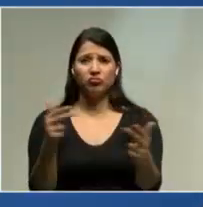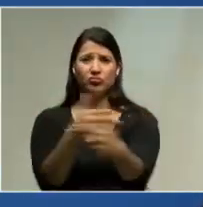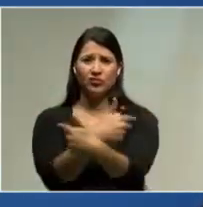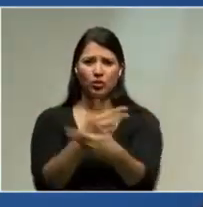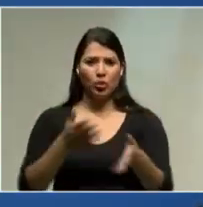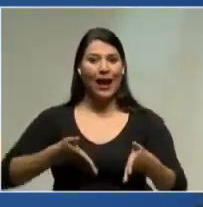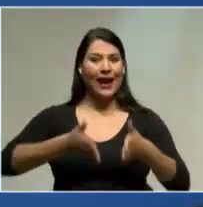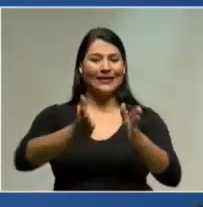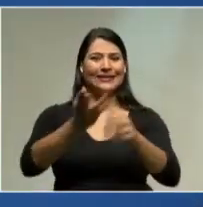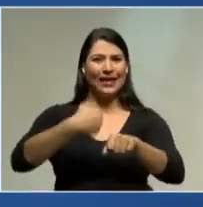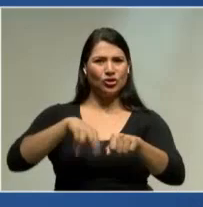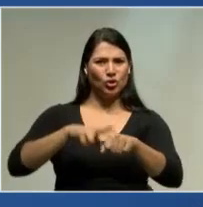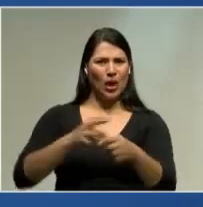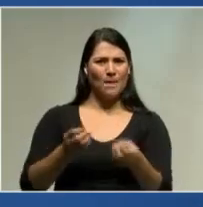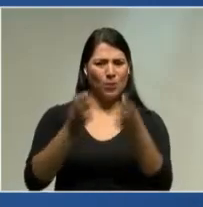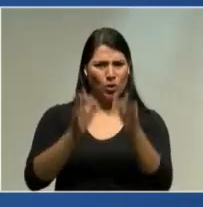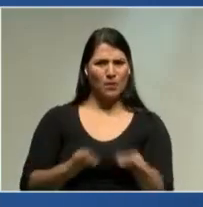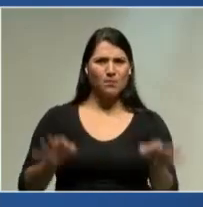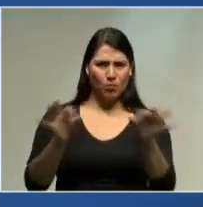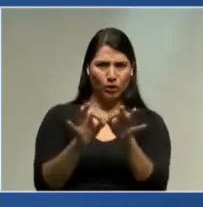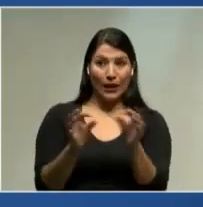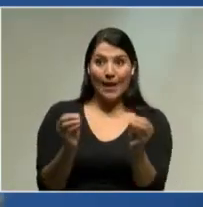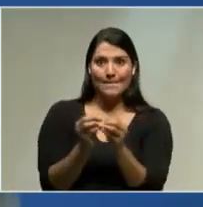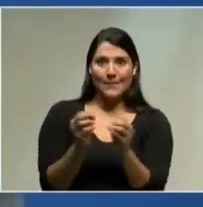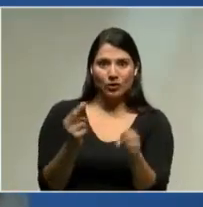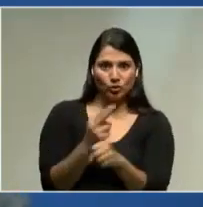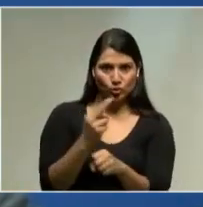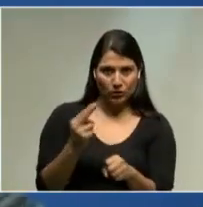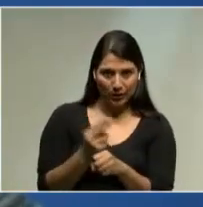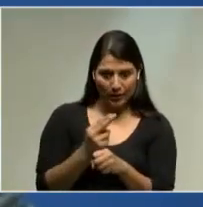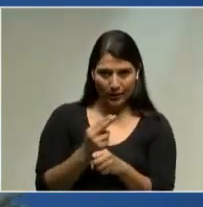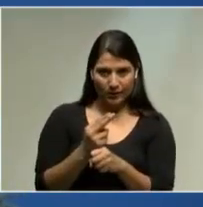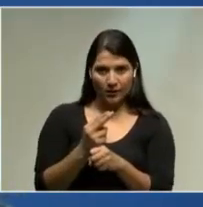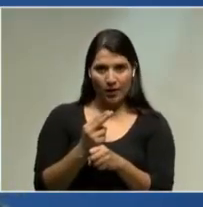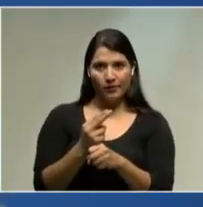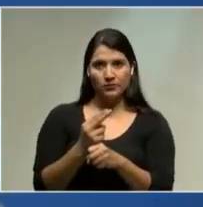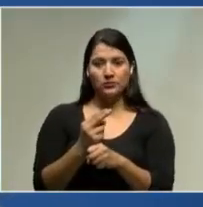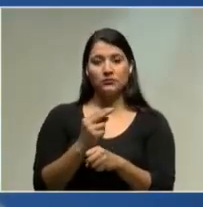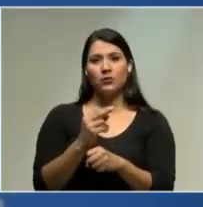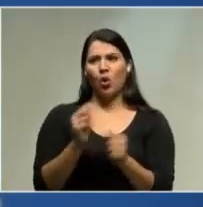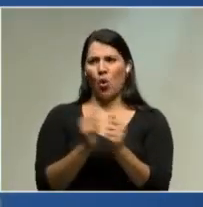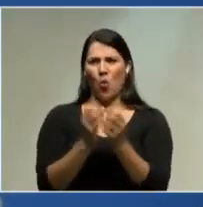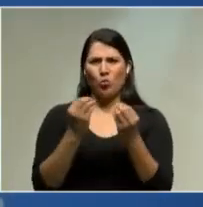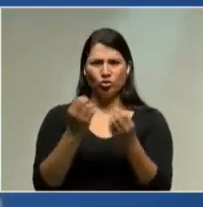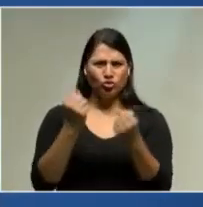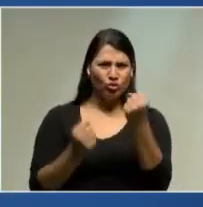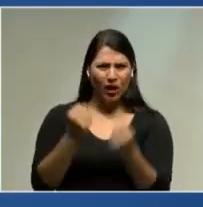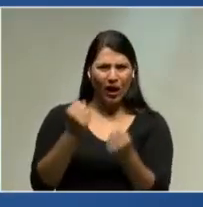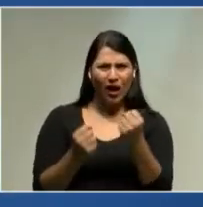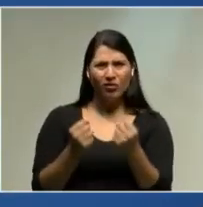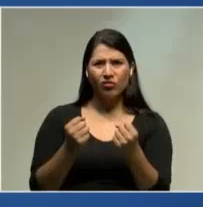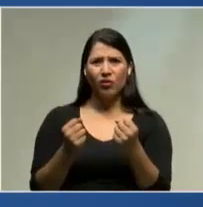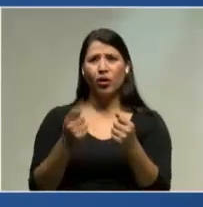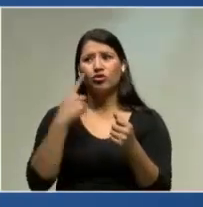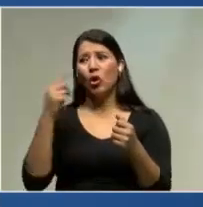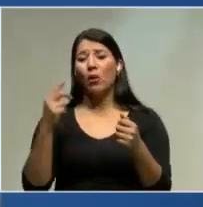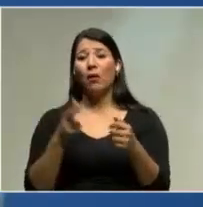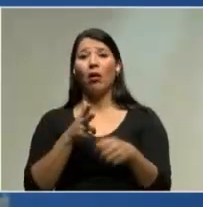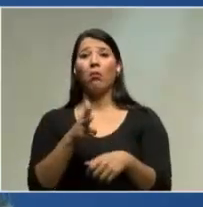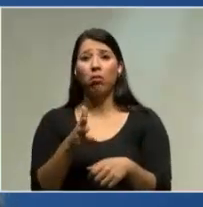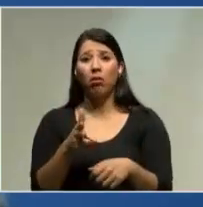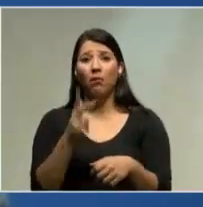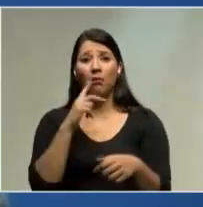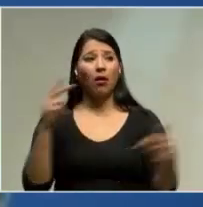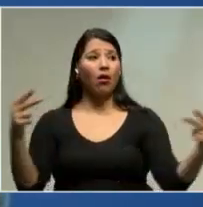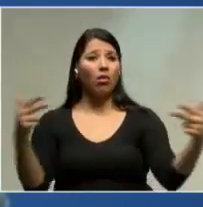muy importante, probablemente las más transitadas como es circunvalación, con tránsito de una comunidad de Hatillo, sea